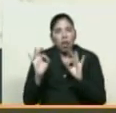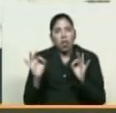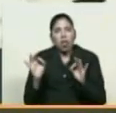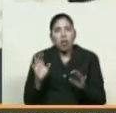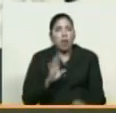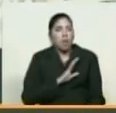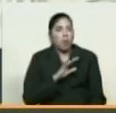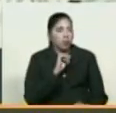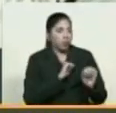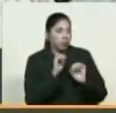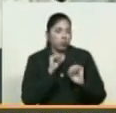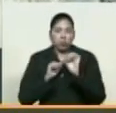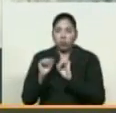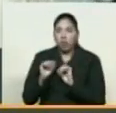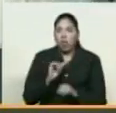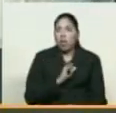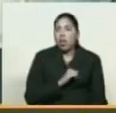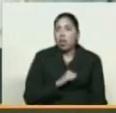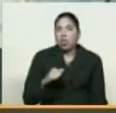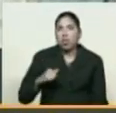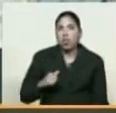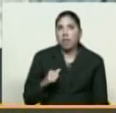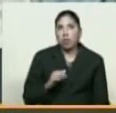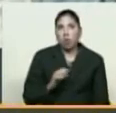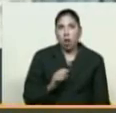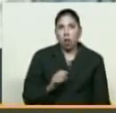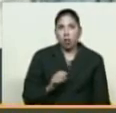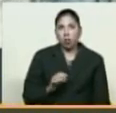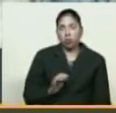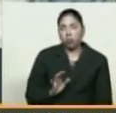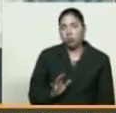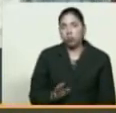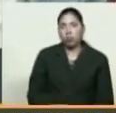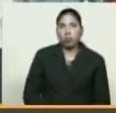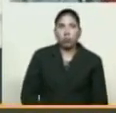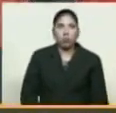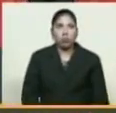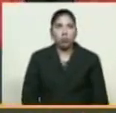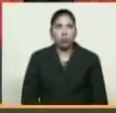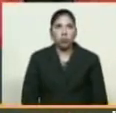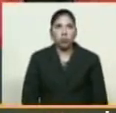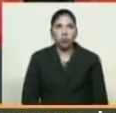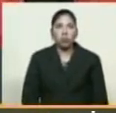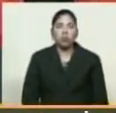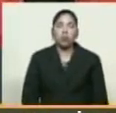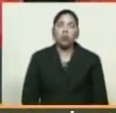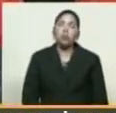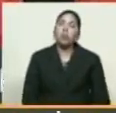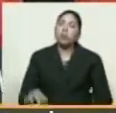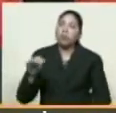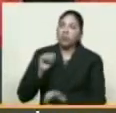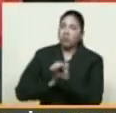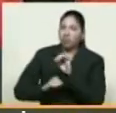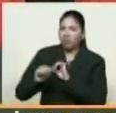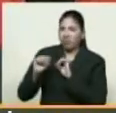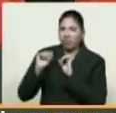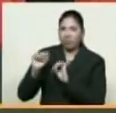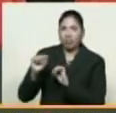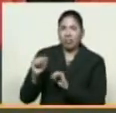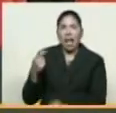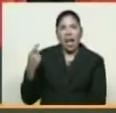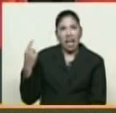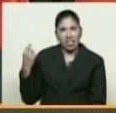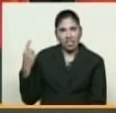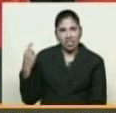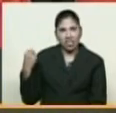sus intereses personales. Luego tenemos nosotros que rechazar todas las declaraciones ayer